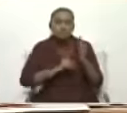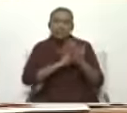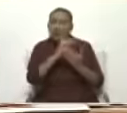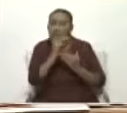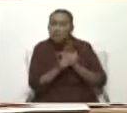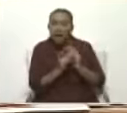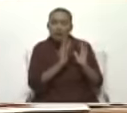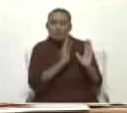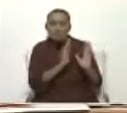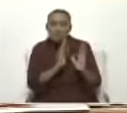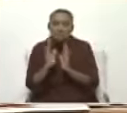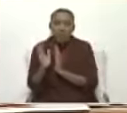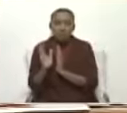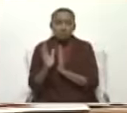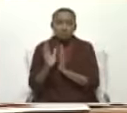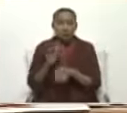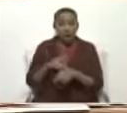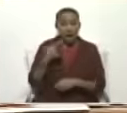Aquí hay gente,